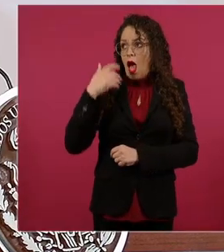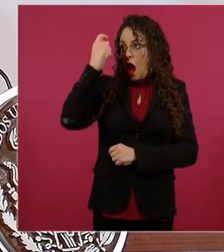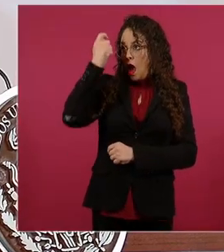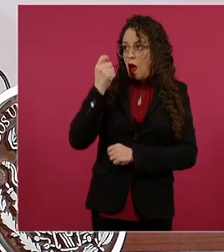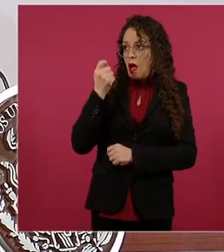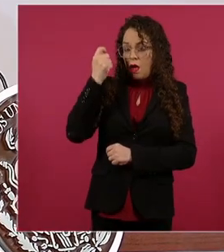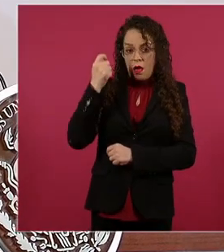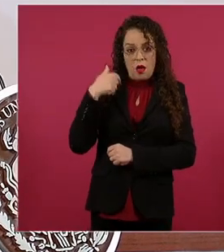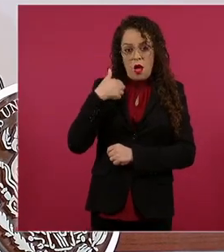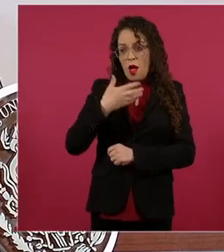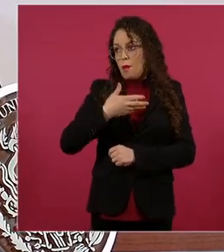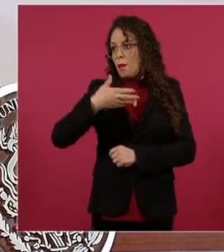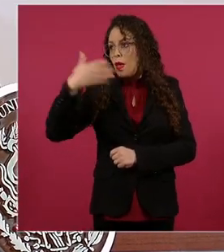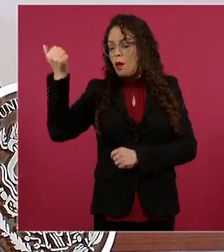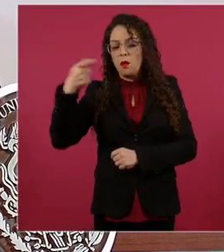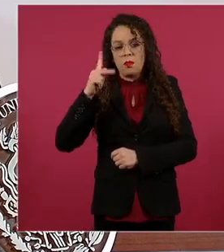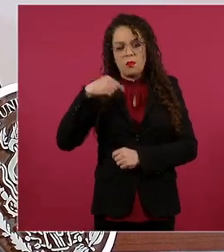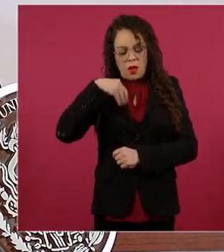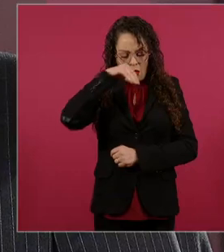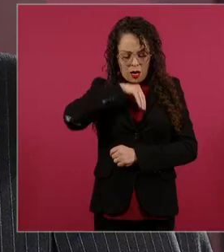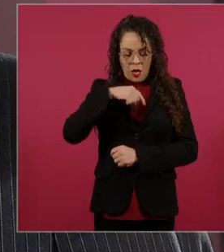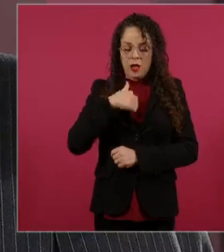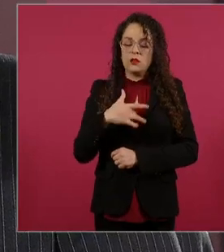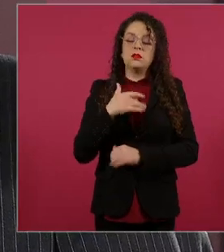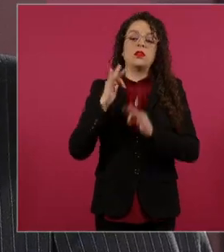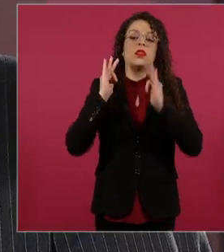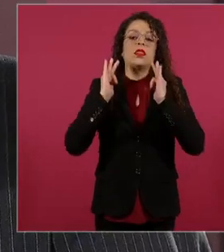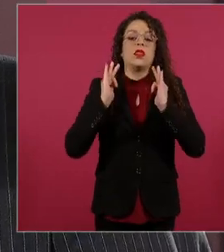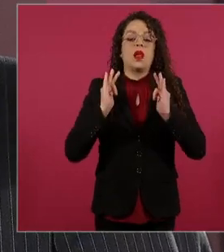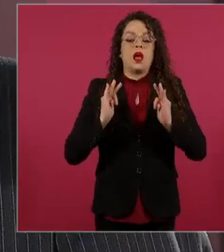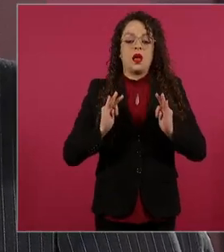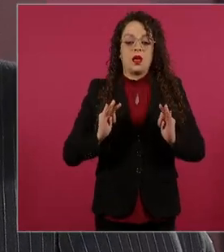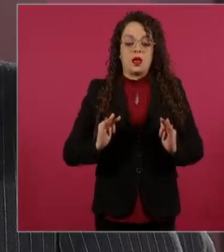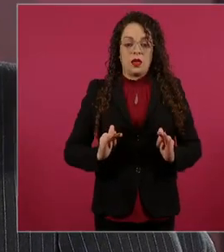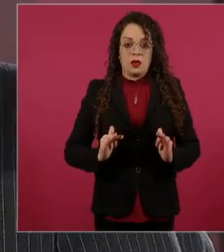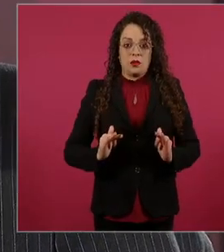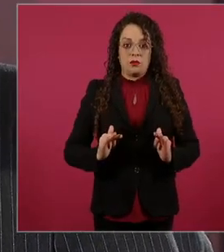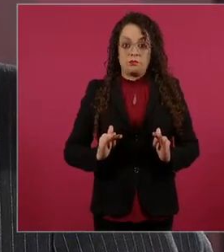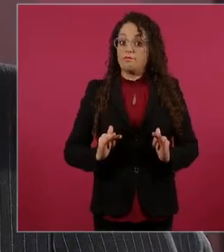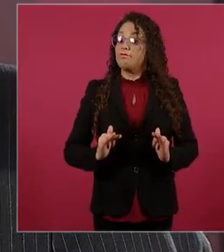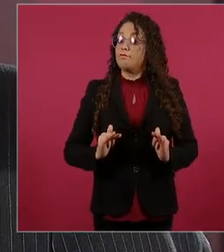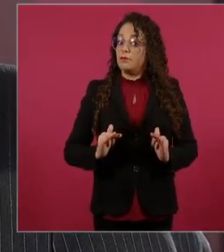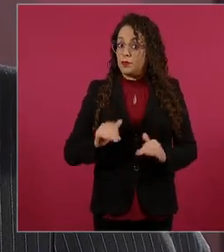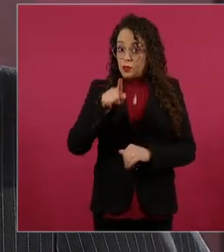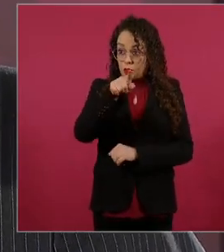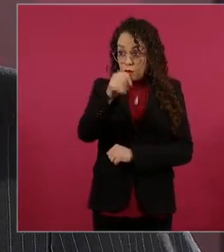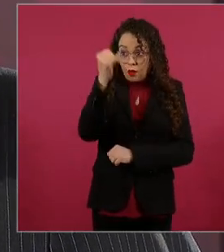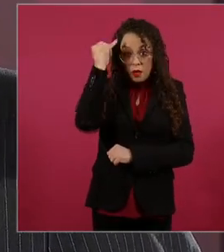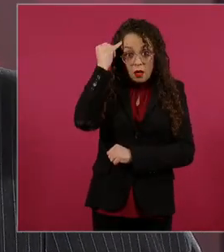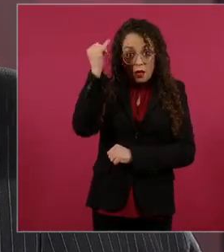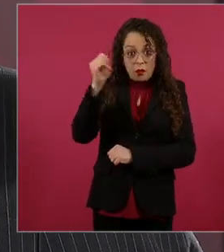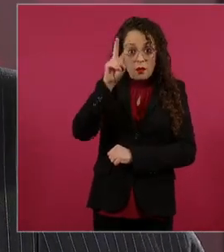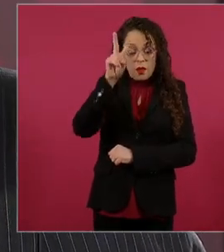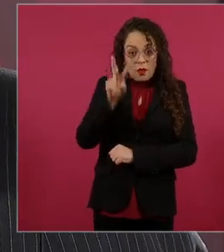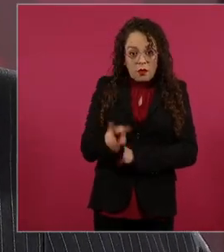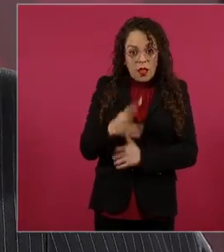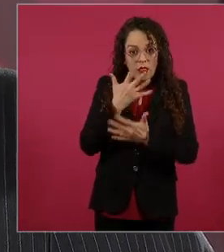Nada más Imagínense lo que es La responsabilidad De entregar